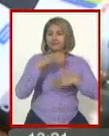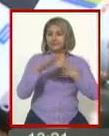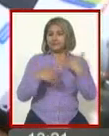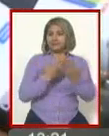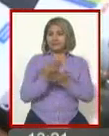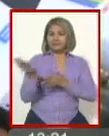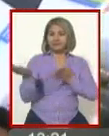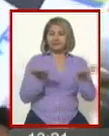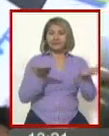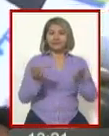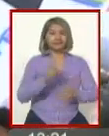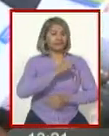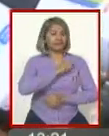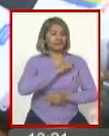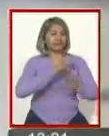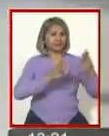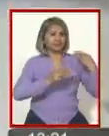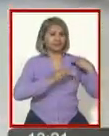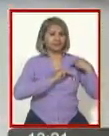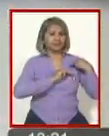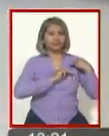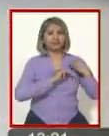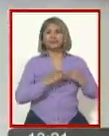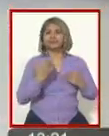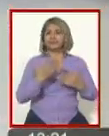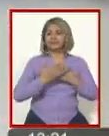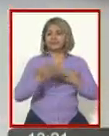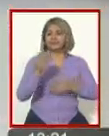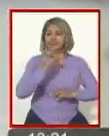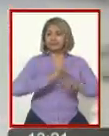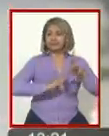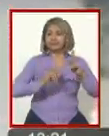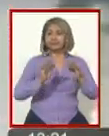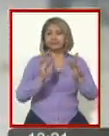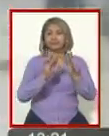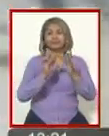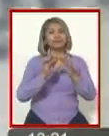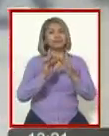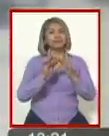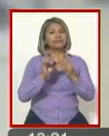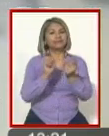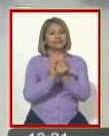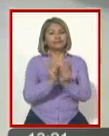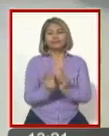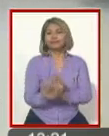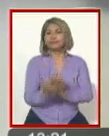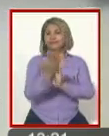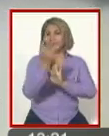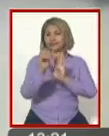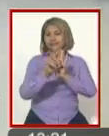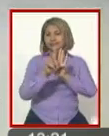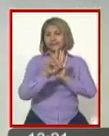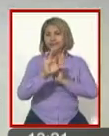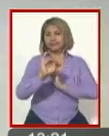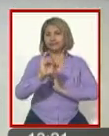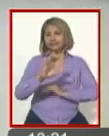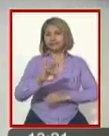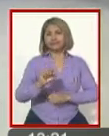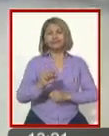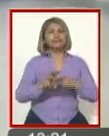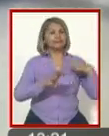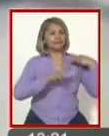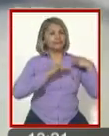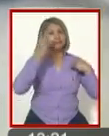servidor público policial o militar. Se adelantó que estas personas detectadas deberán rendir cuentas ante las leyes civiles como